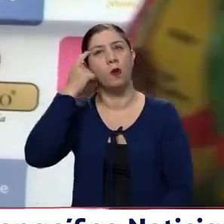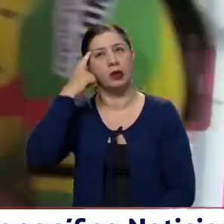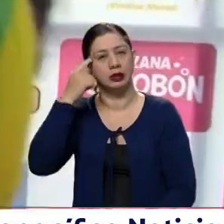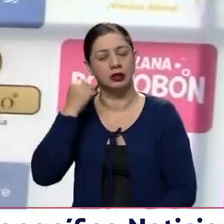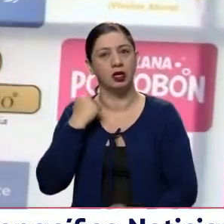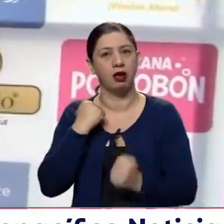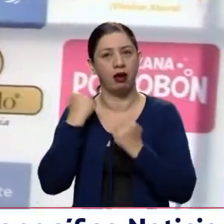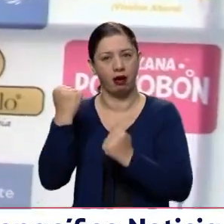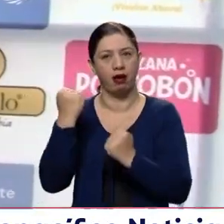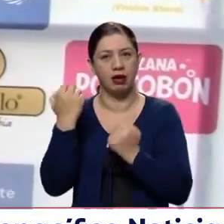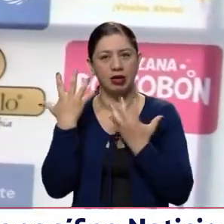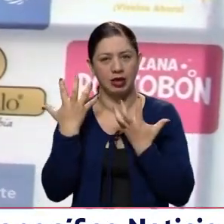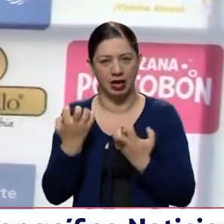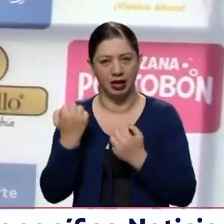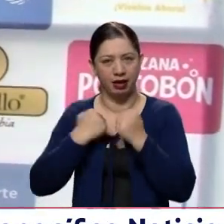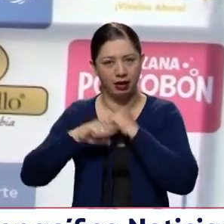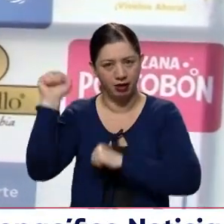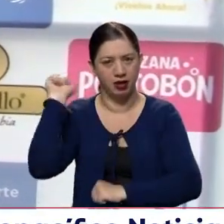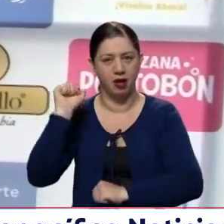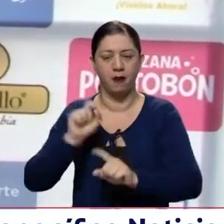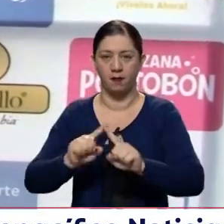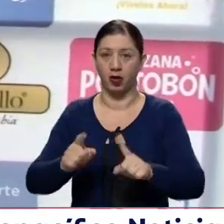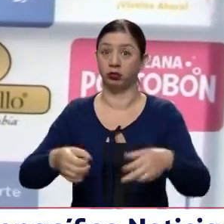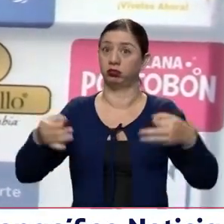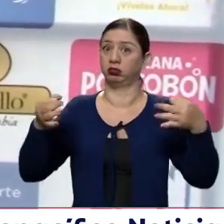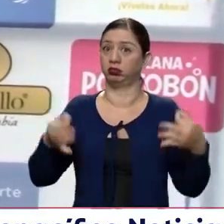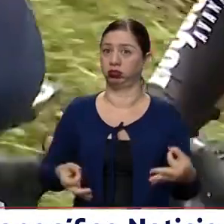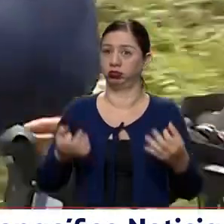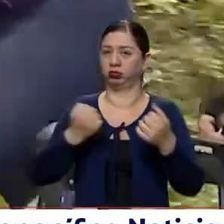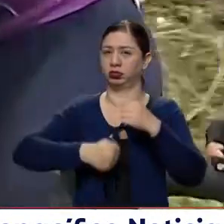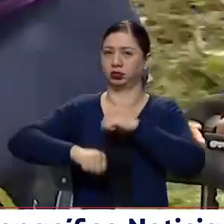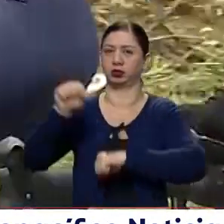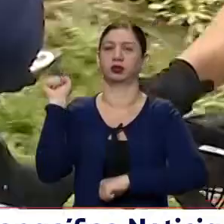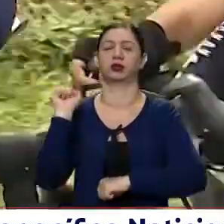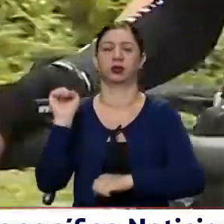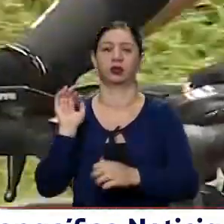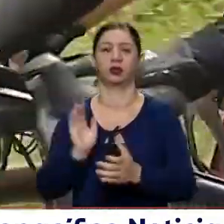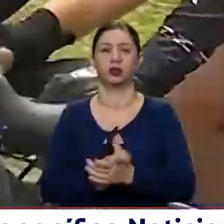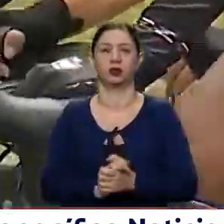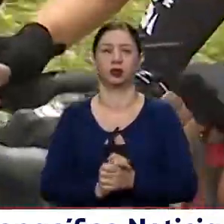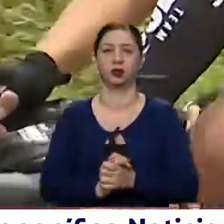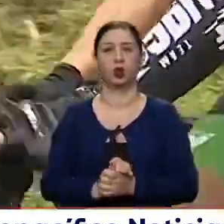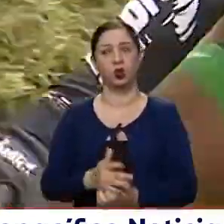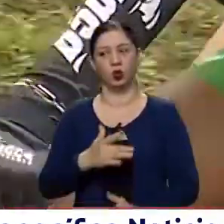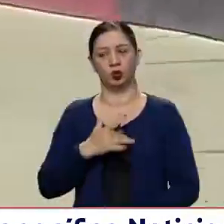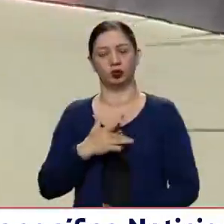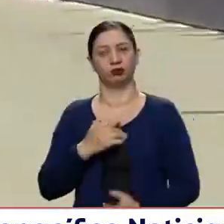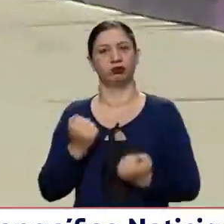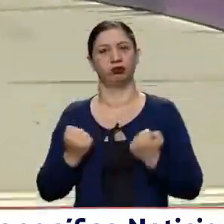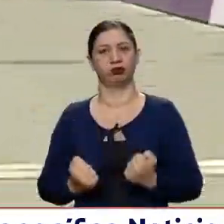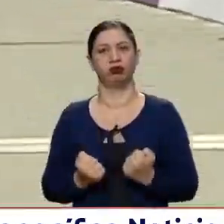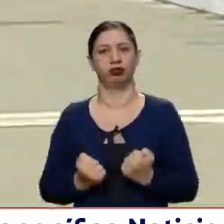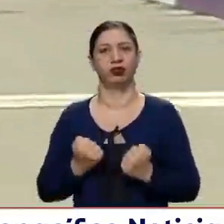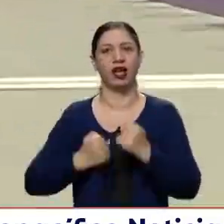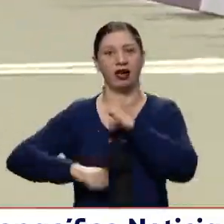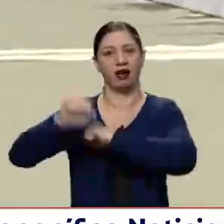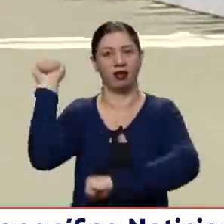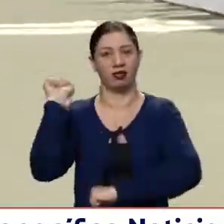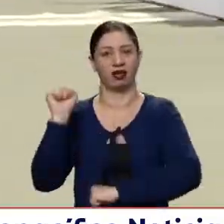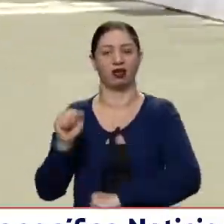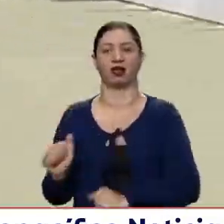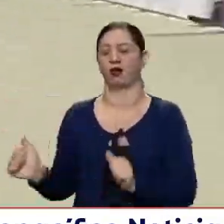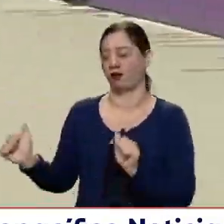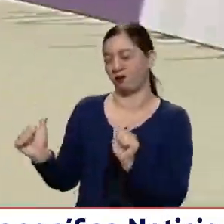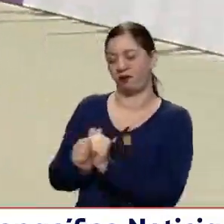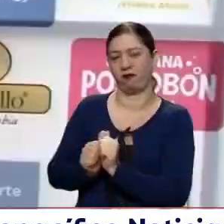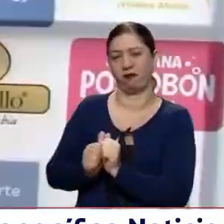ganar, pero pues cuando se logra es como, wow, como en serio lo logré. Tengo una coequipera